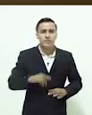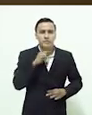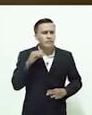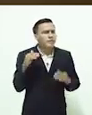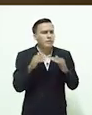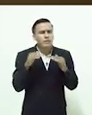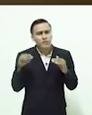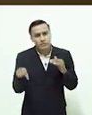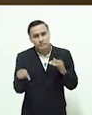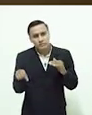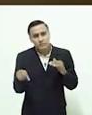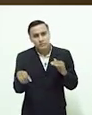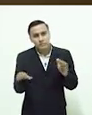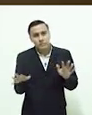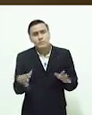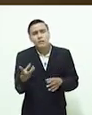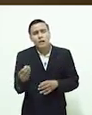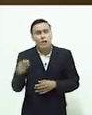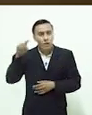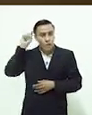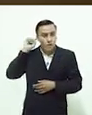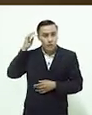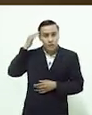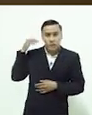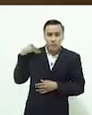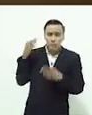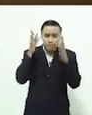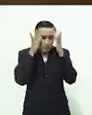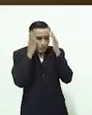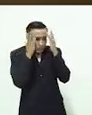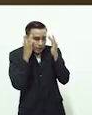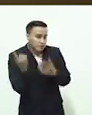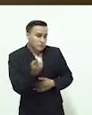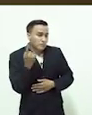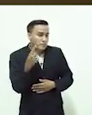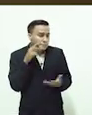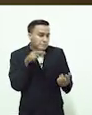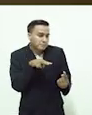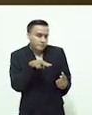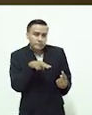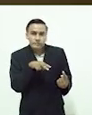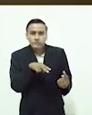hoy. ¿Cuántos hombres y mujeres preocupados por lo que se ve?